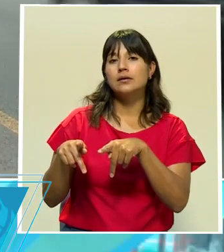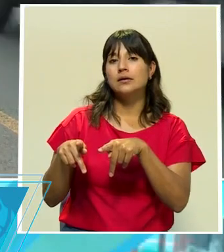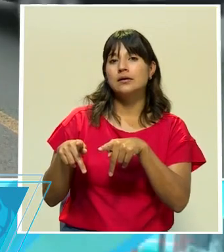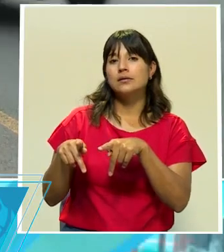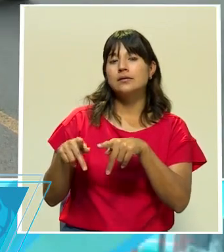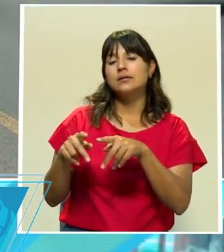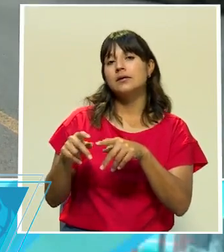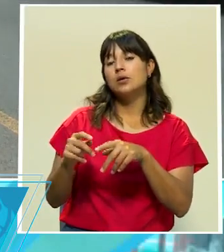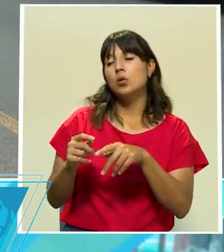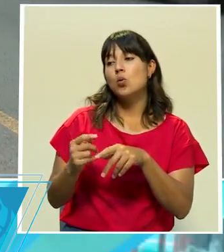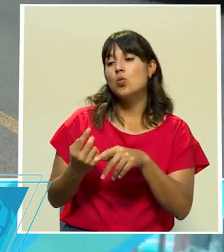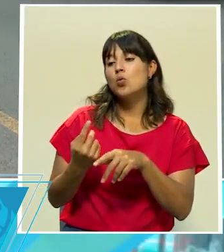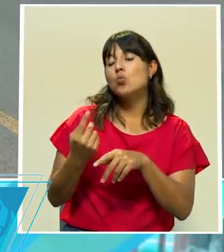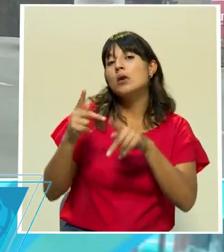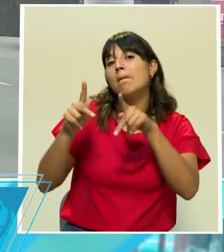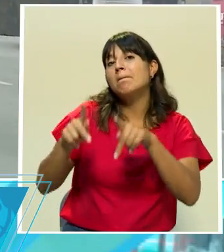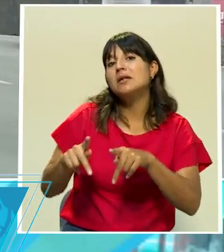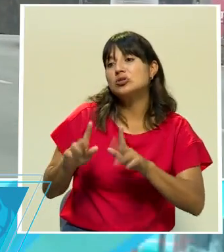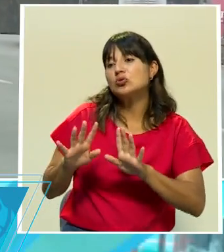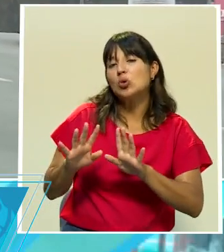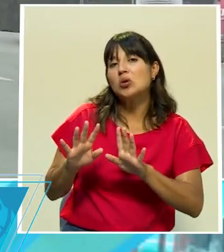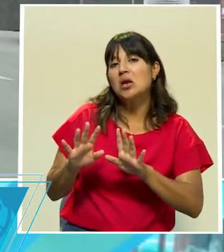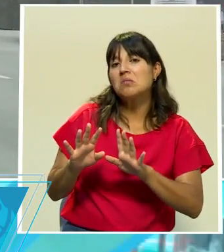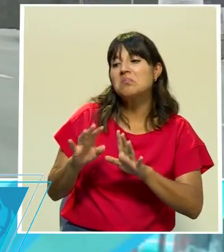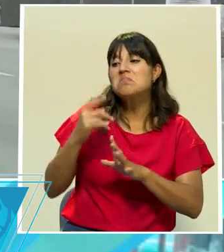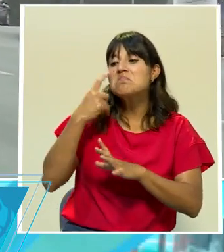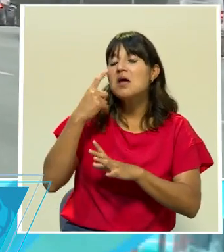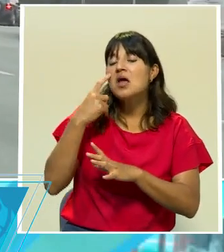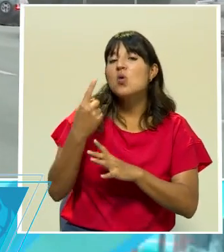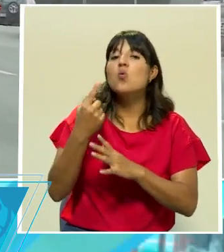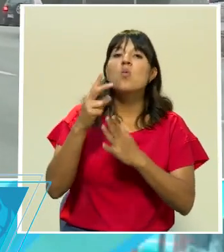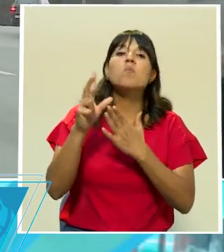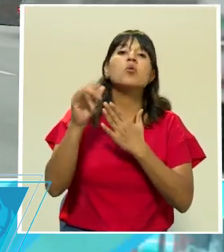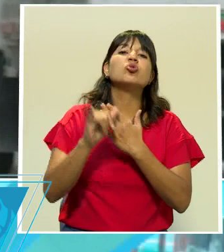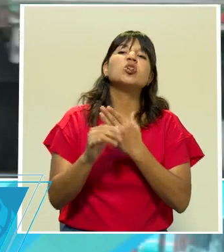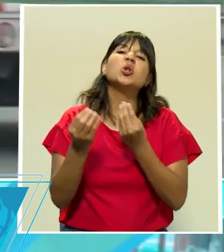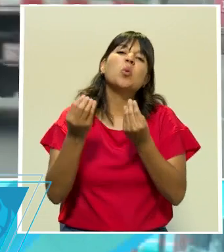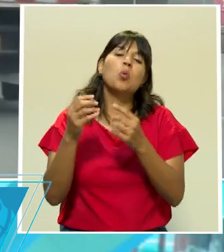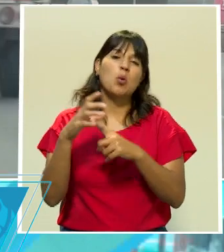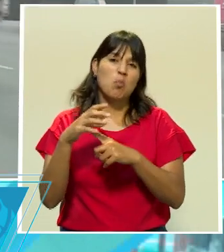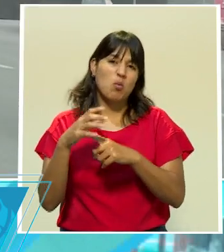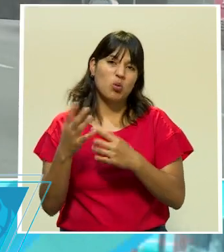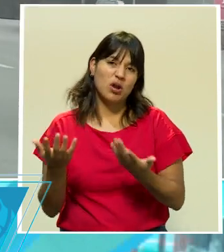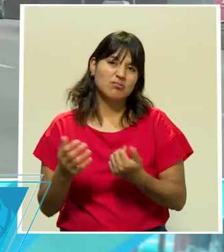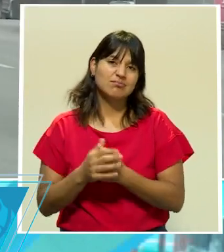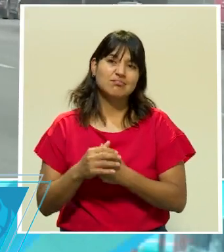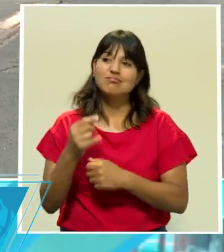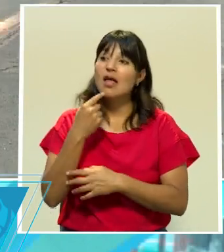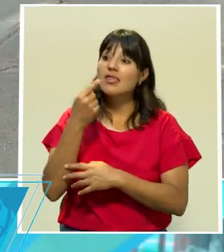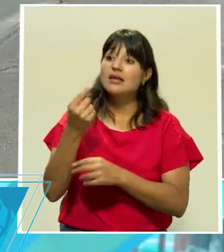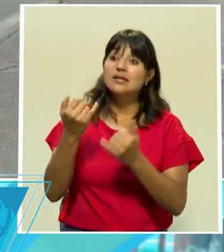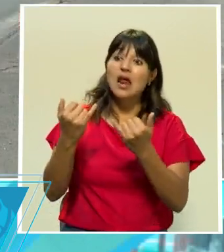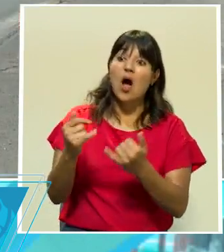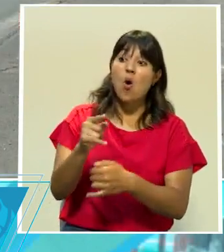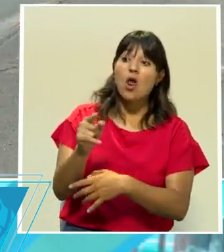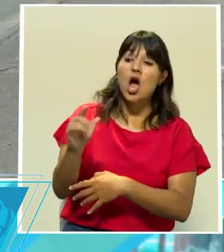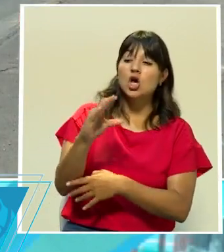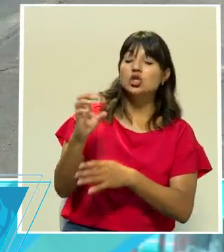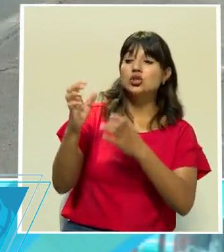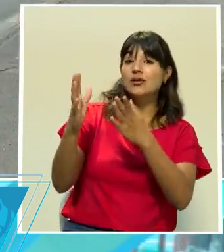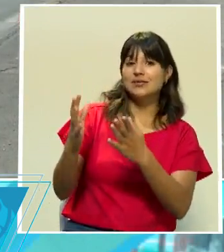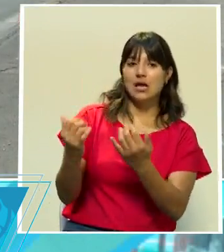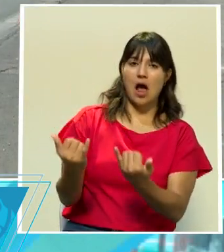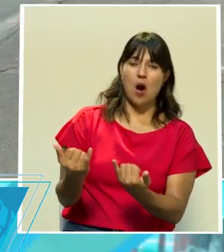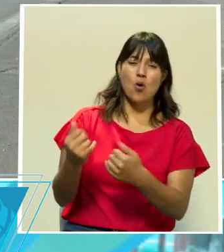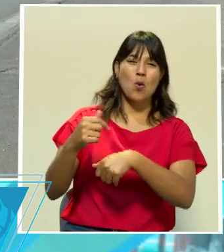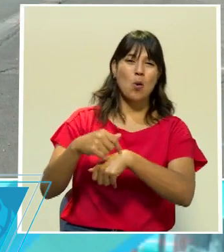la política que ya se siente un proyecto muy popular. Decirle al costarricense en medio de la situación que vive el país